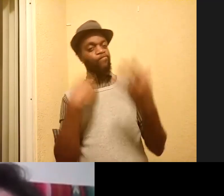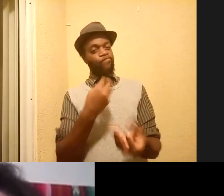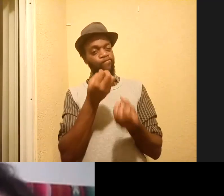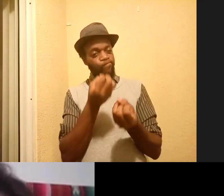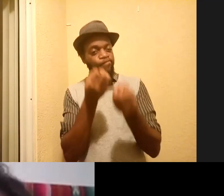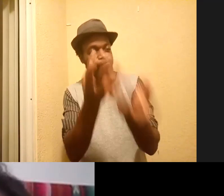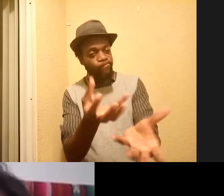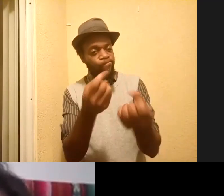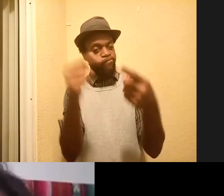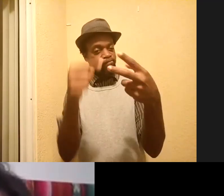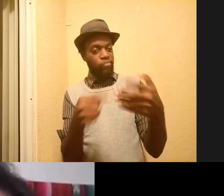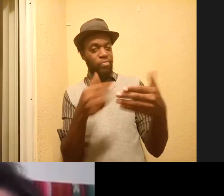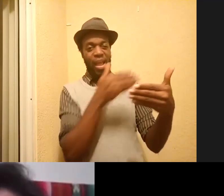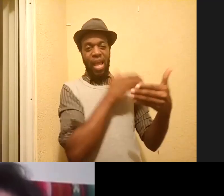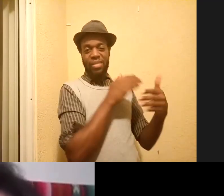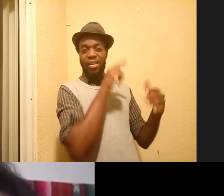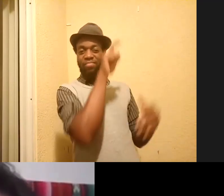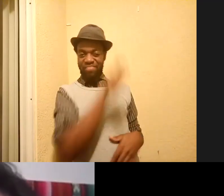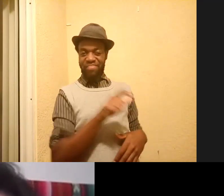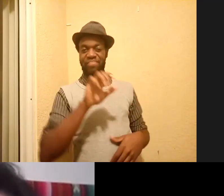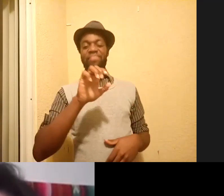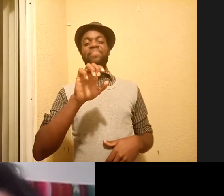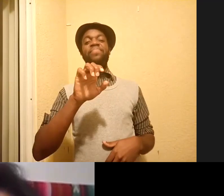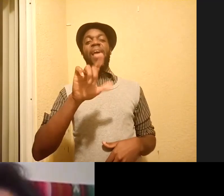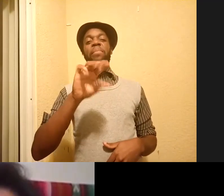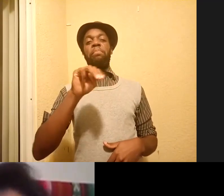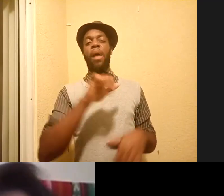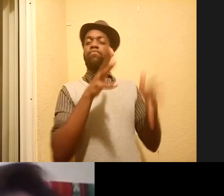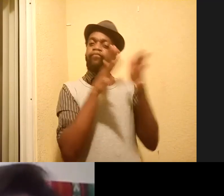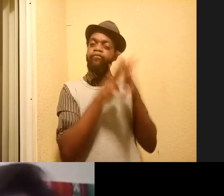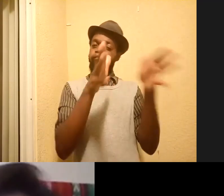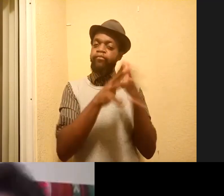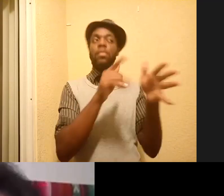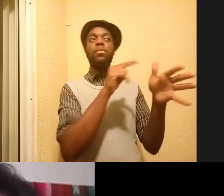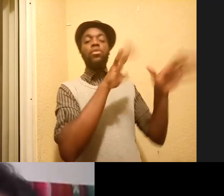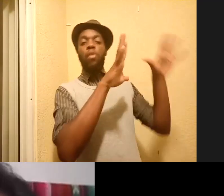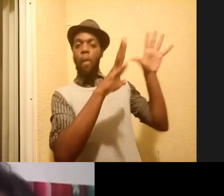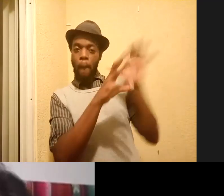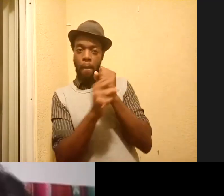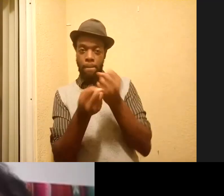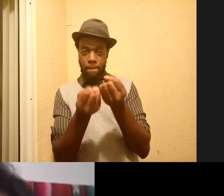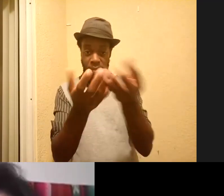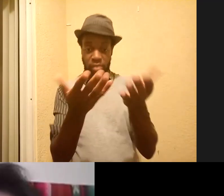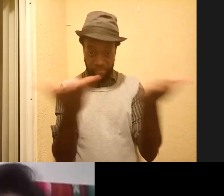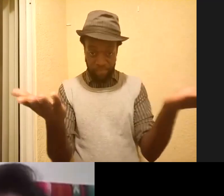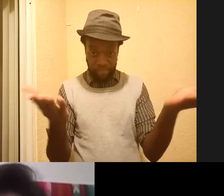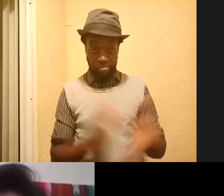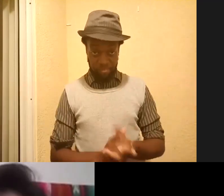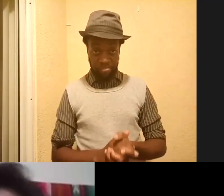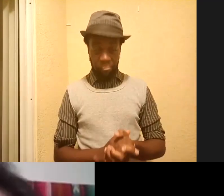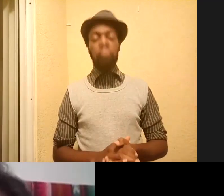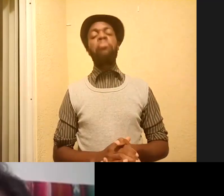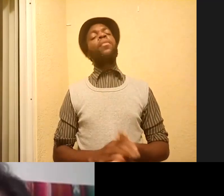el resumen de lo que nuestra ponente el día de hoy pudo compartir con nosotros. No sé si hay